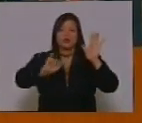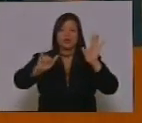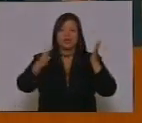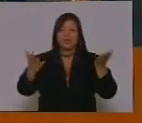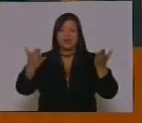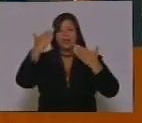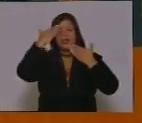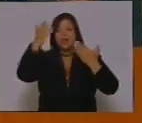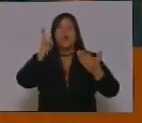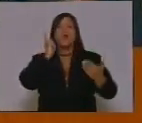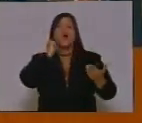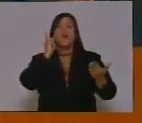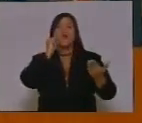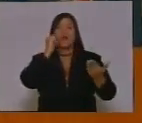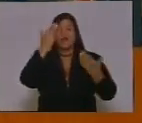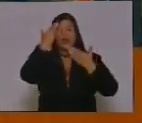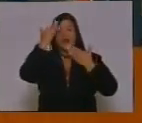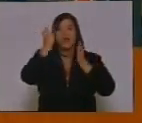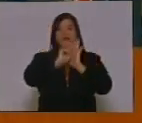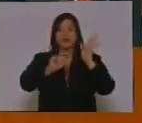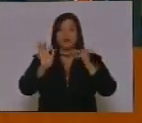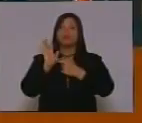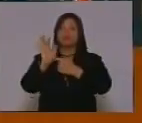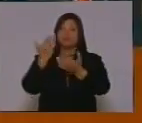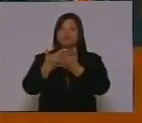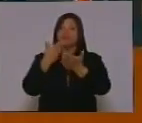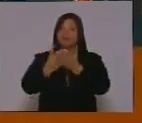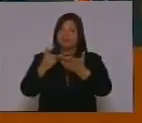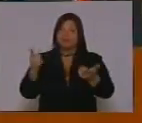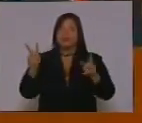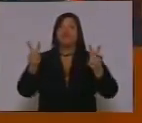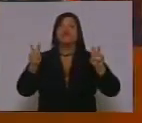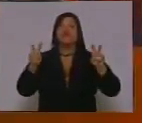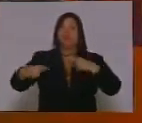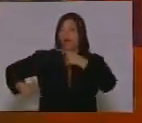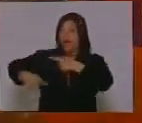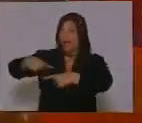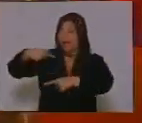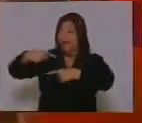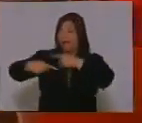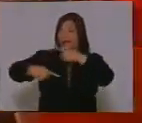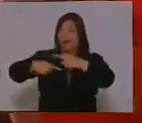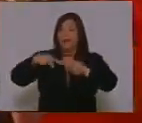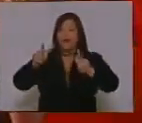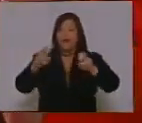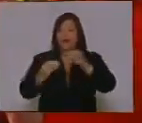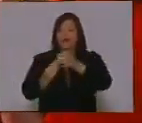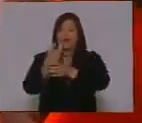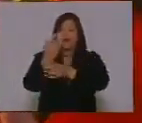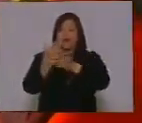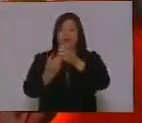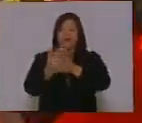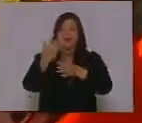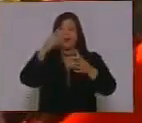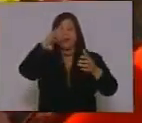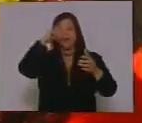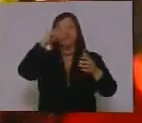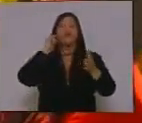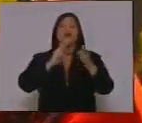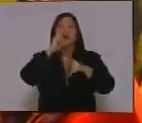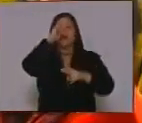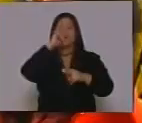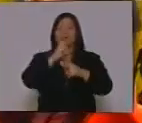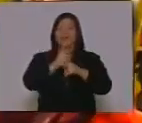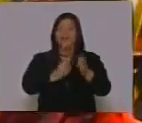y las jóvenes constituyentes, muestra de las nuevas generaciones que se levantan con ética, con